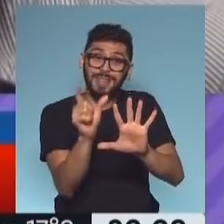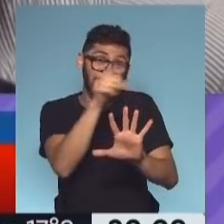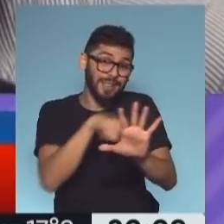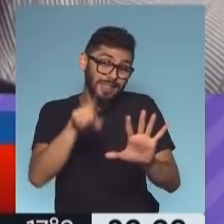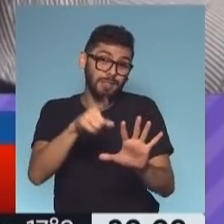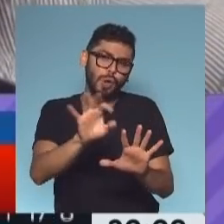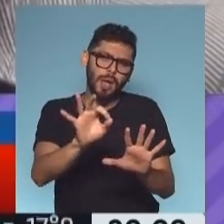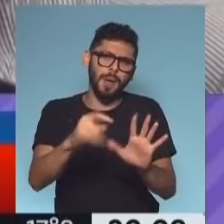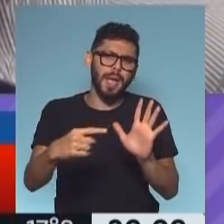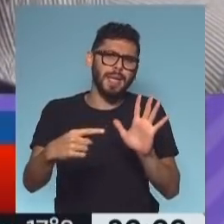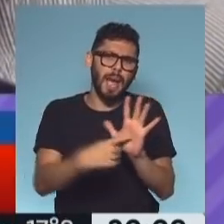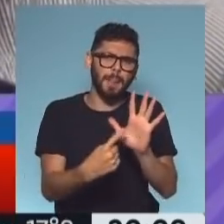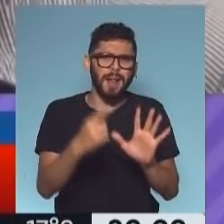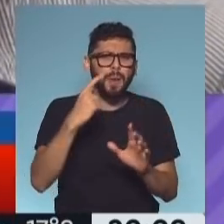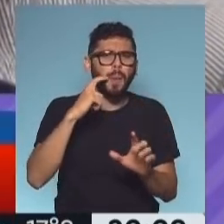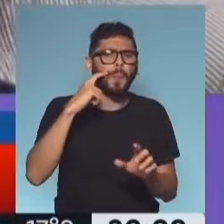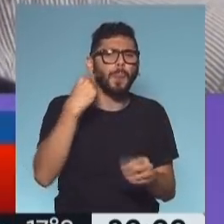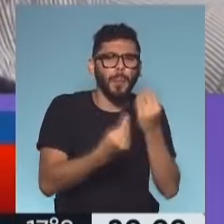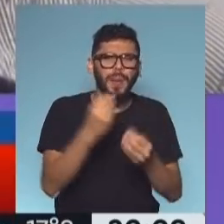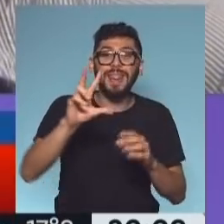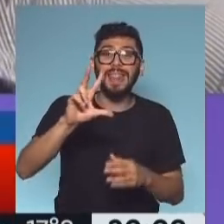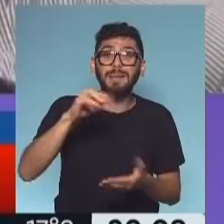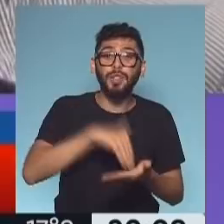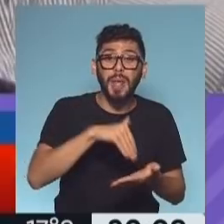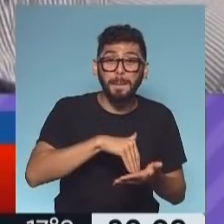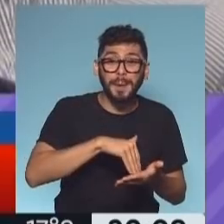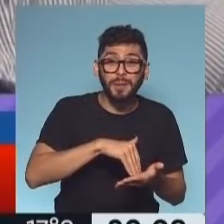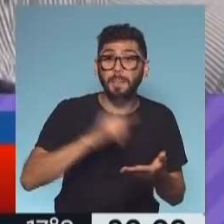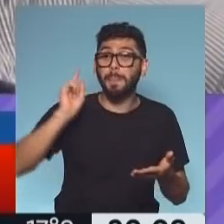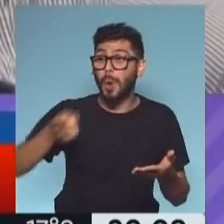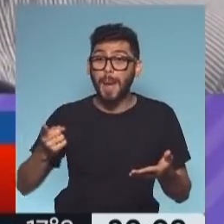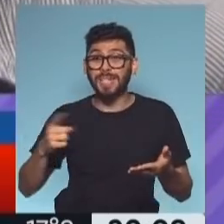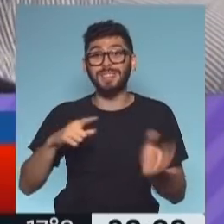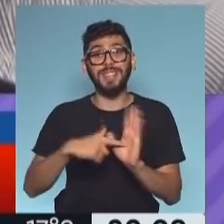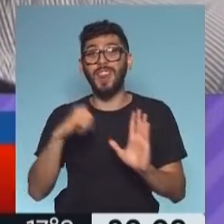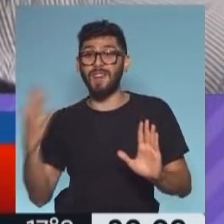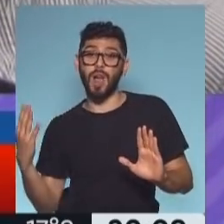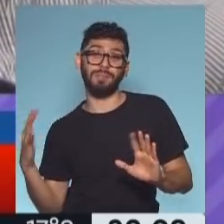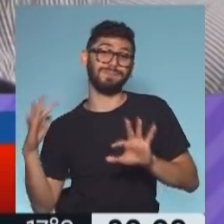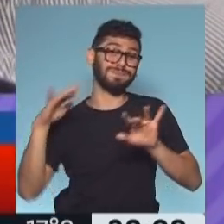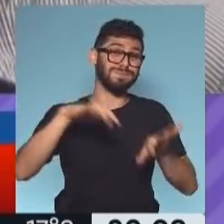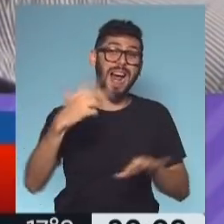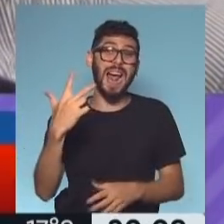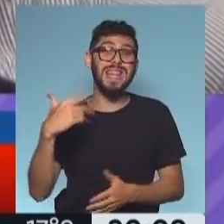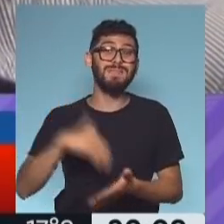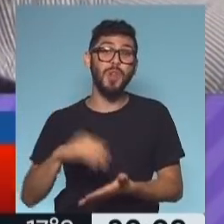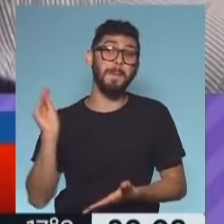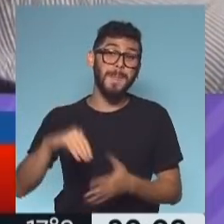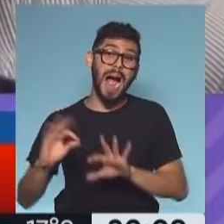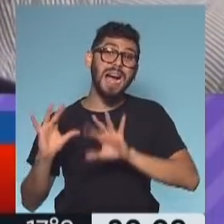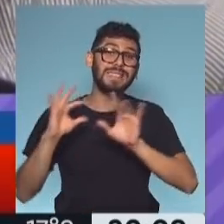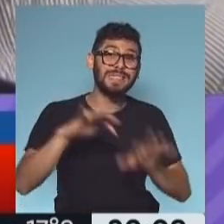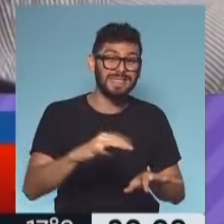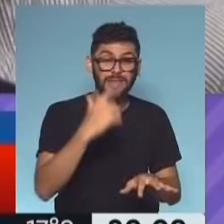sabemos que en la Ciudad de Buenos Aires viven 3 millones de personas, pero que todos los días entran 3 millones de bonaerenses más a trabajar a la Ciudad de Buenos Aires, también